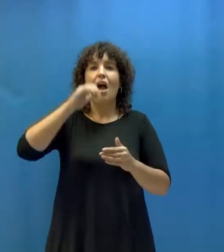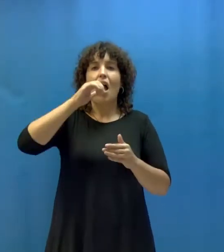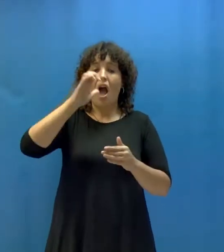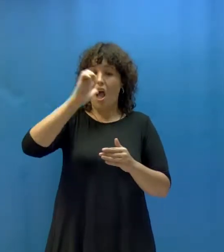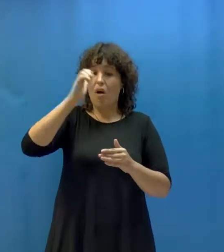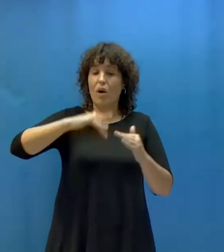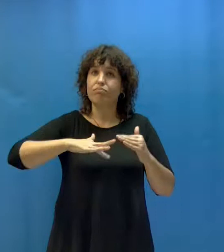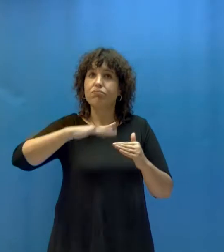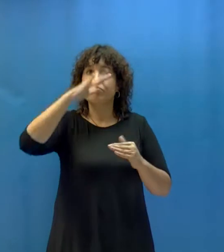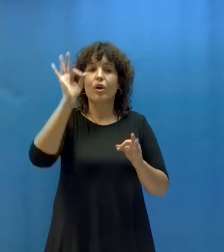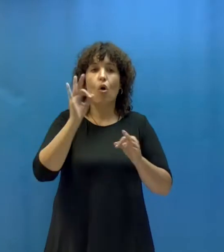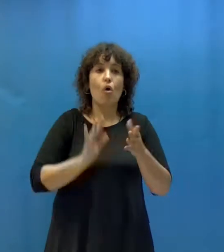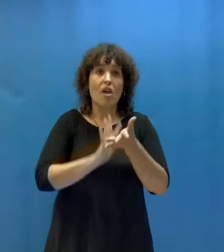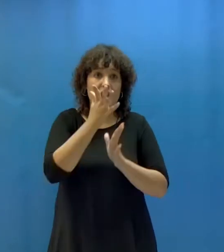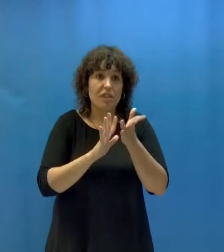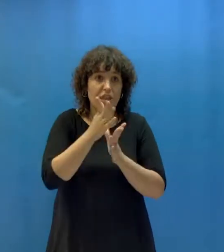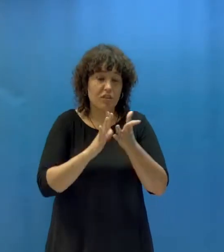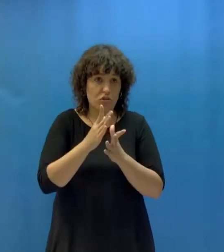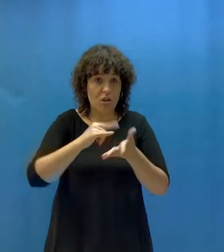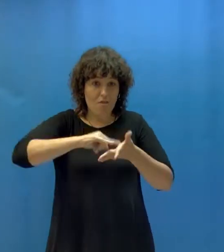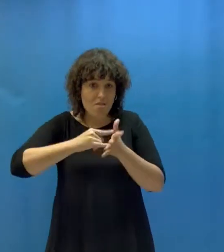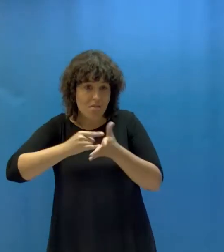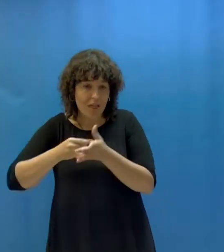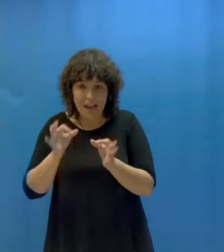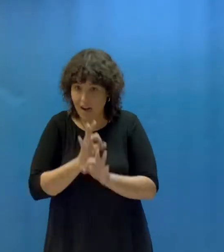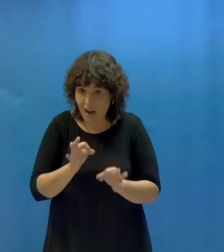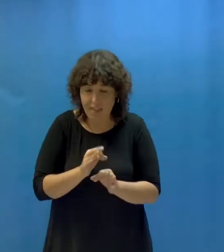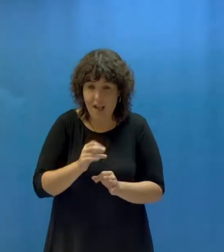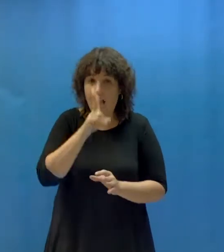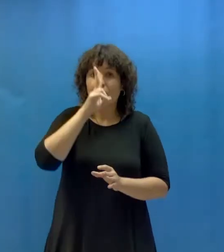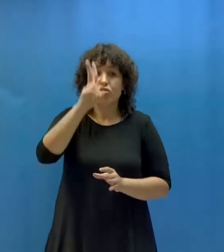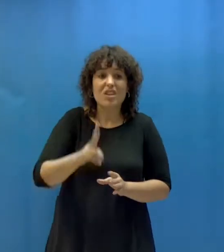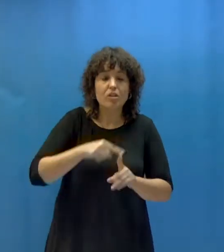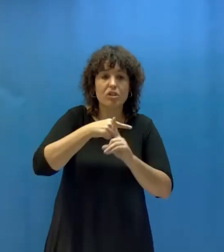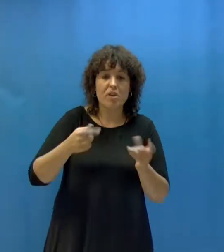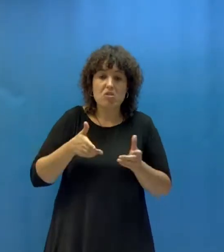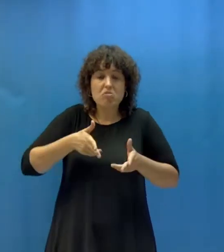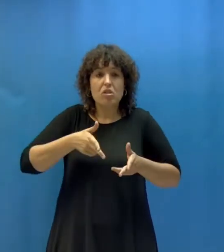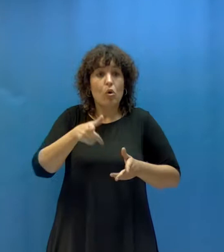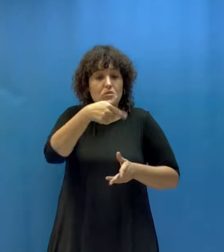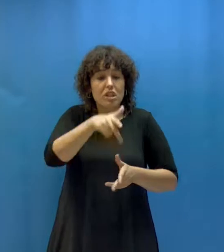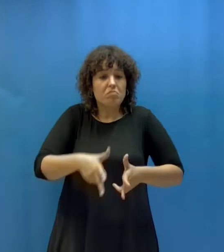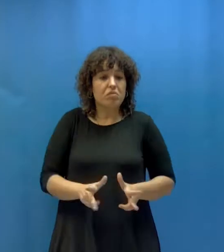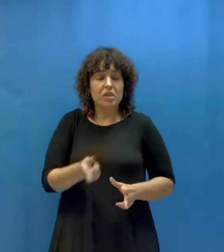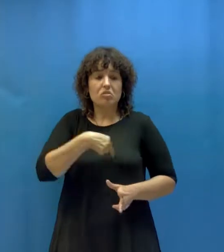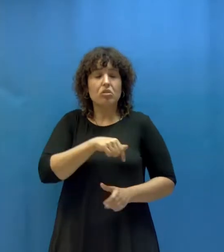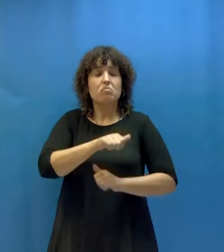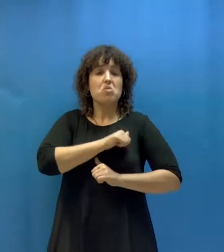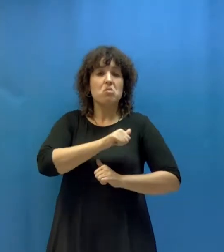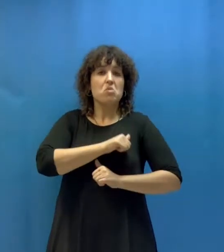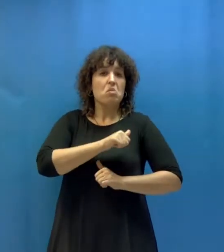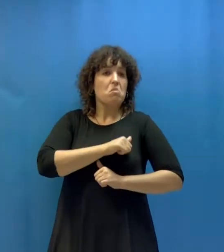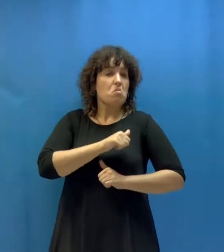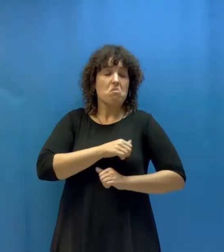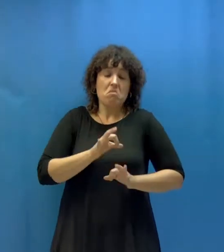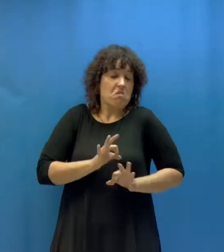dicen, ya viene, y seguimos esperando 2 años y medio después de que se sentasen en esas sillas. Y un ejemplo más de falta de previsión, que a mí